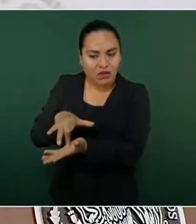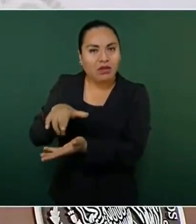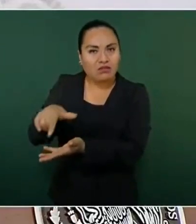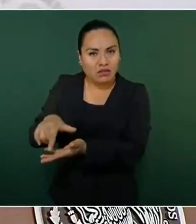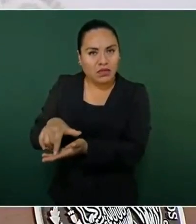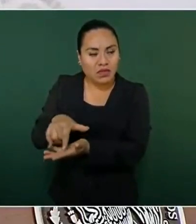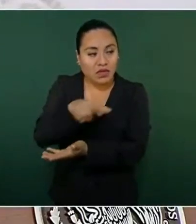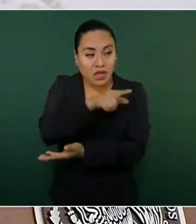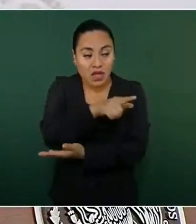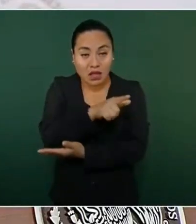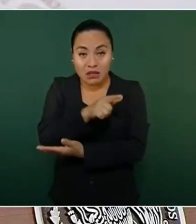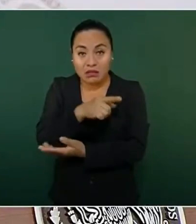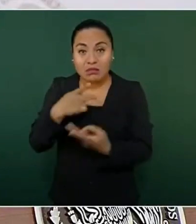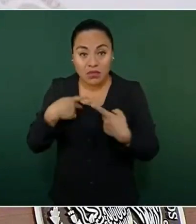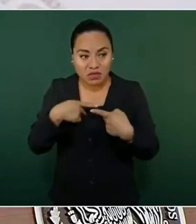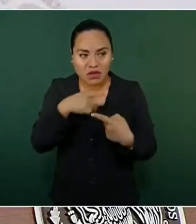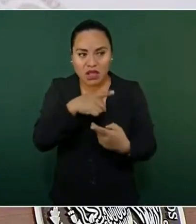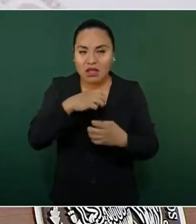todo el impuesto